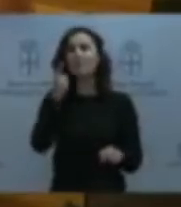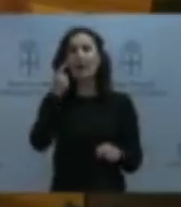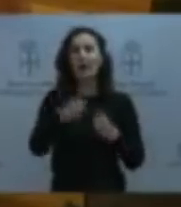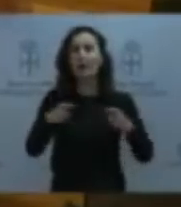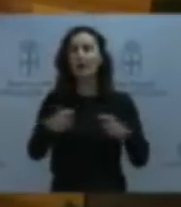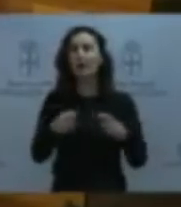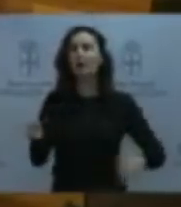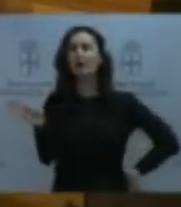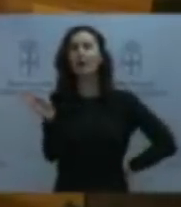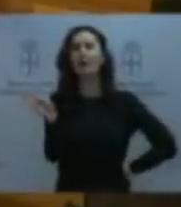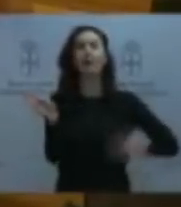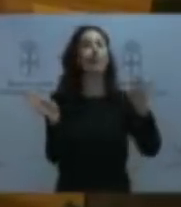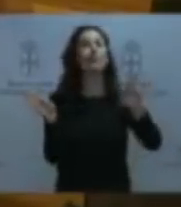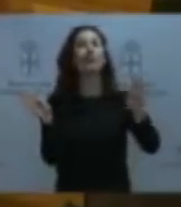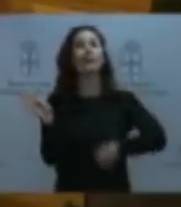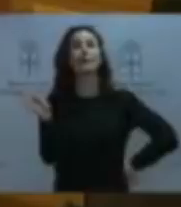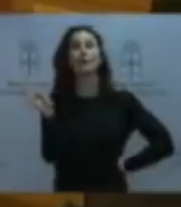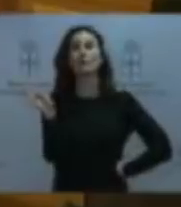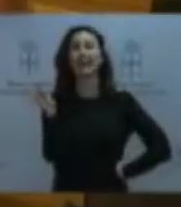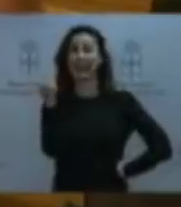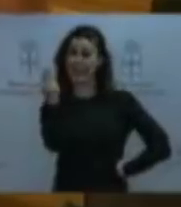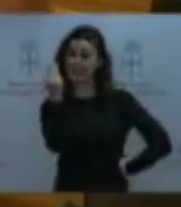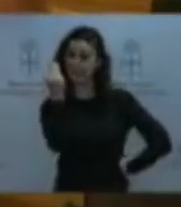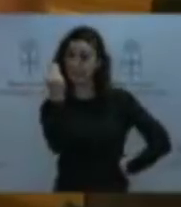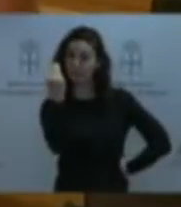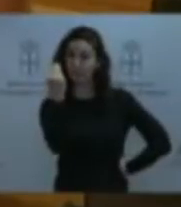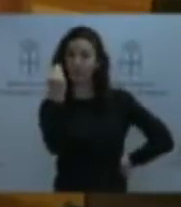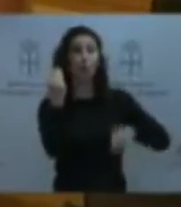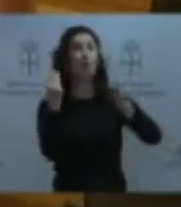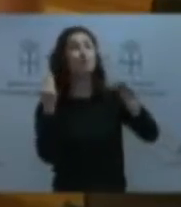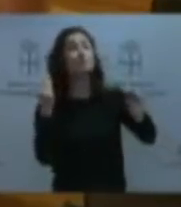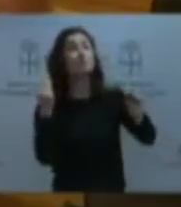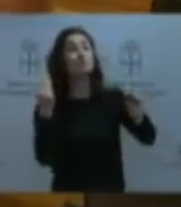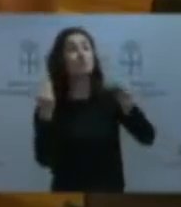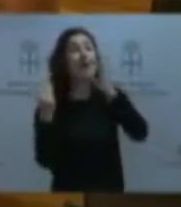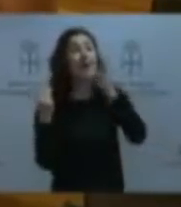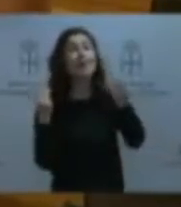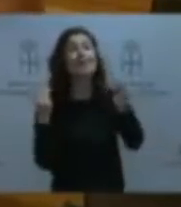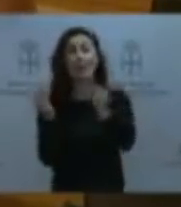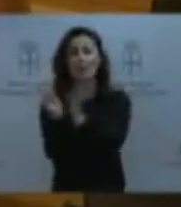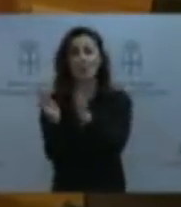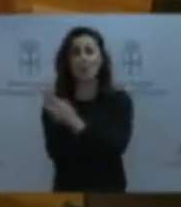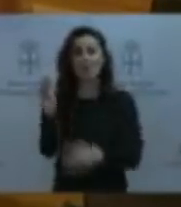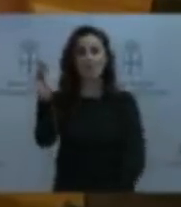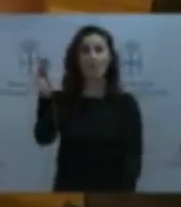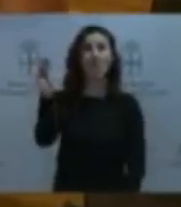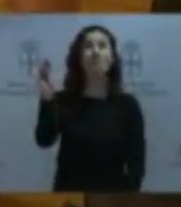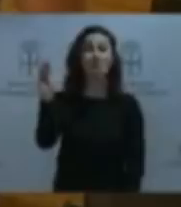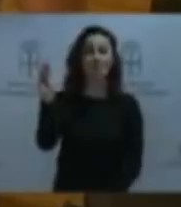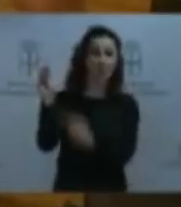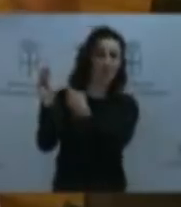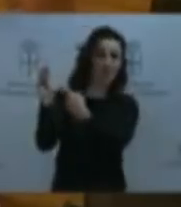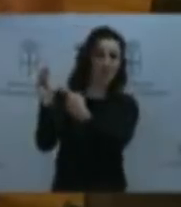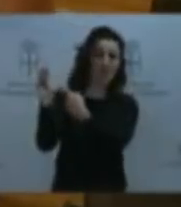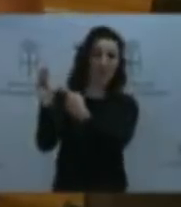y el valor de la so credibilidad en este momento. A esto cotiza la so credibilidad. Usted tiene la credibilidad de un billete de 7 euros.